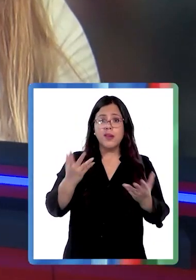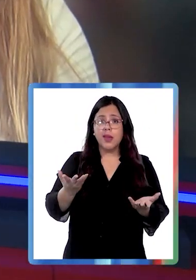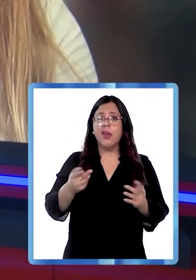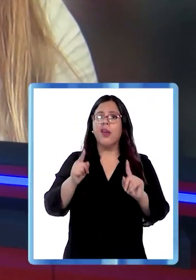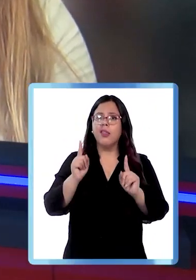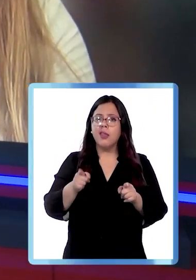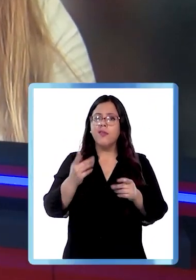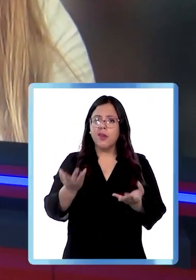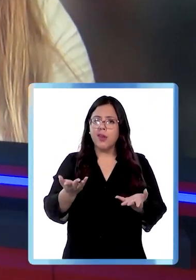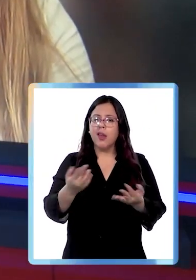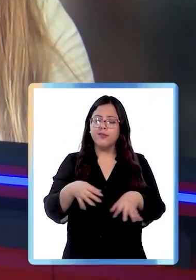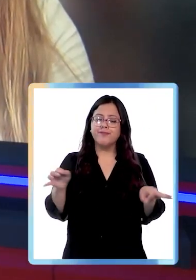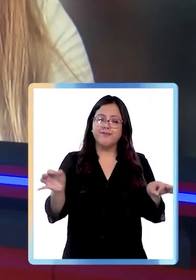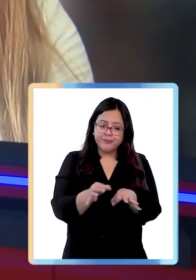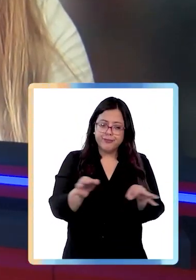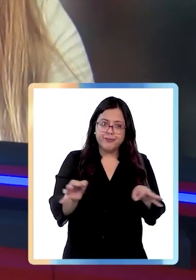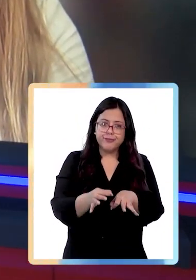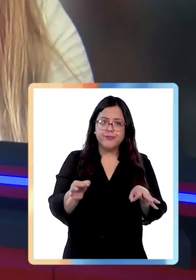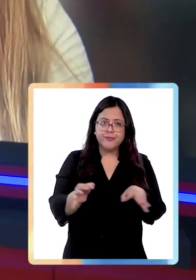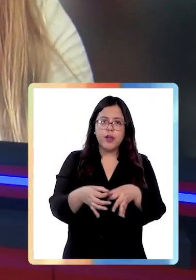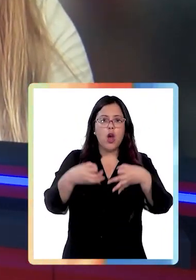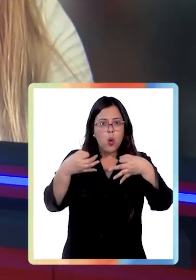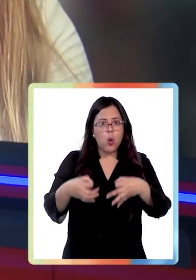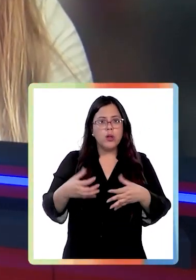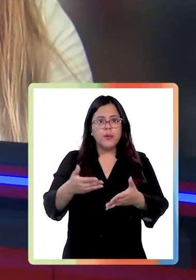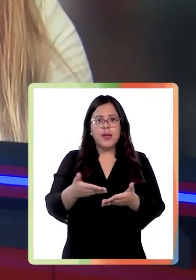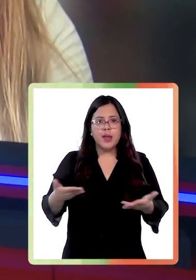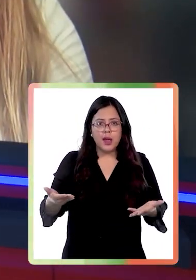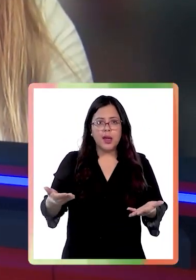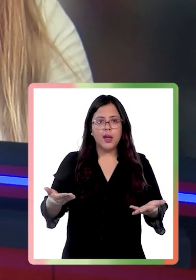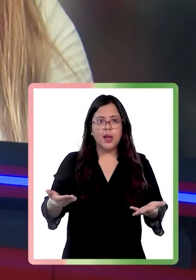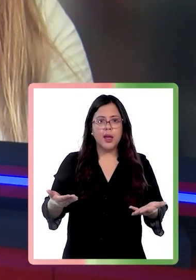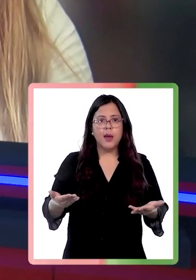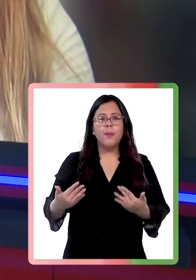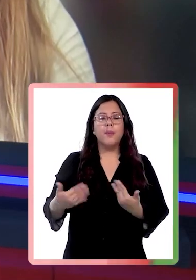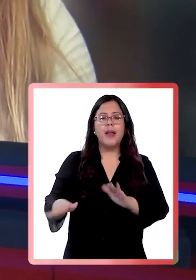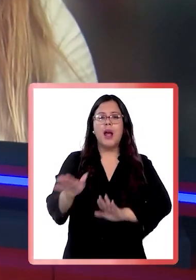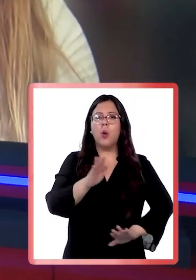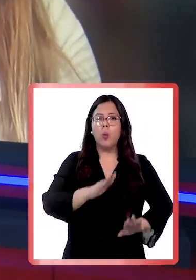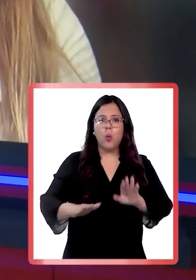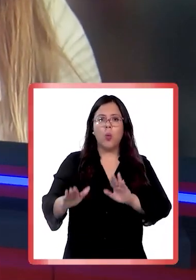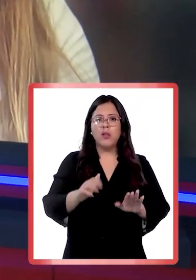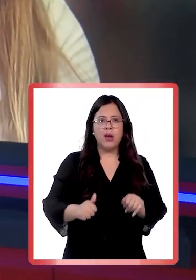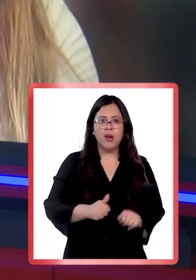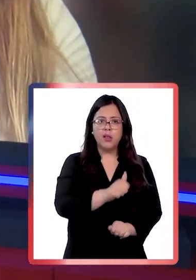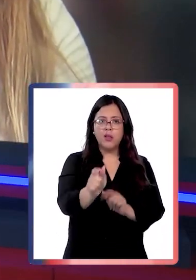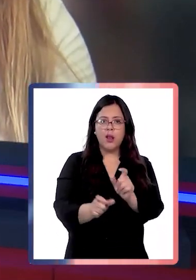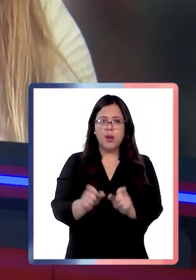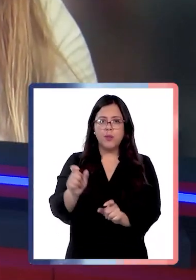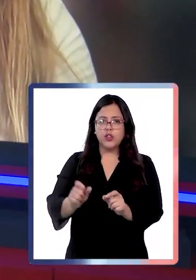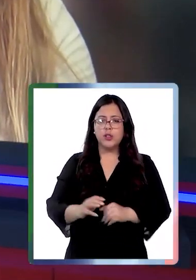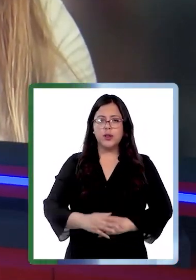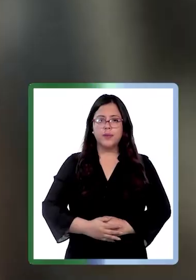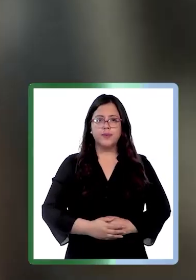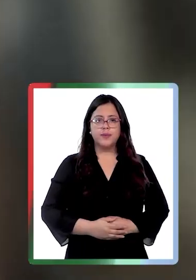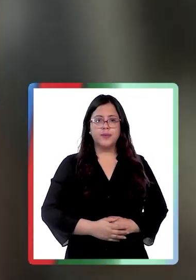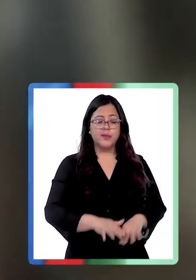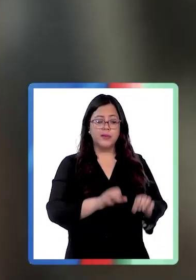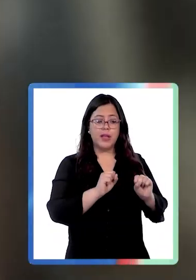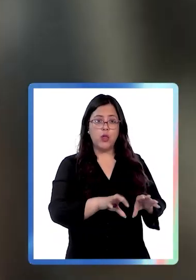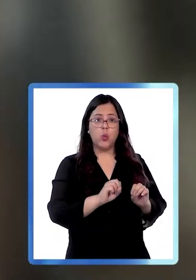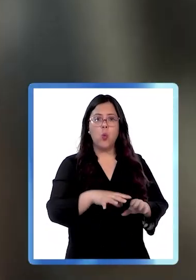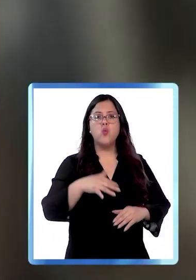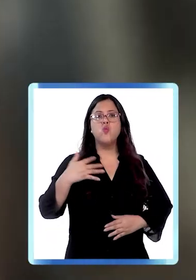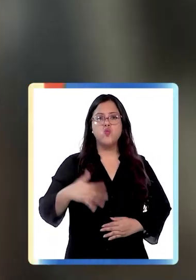materias que constantemente hay que estar renovando la información para finalmente velar por un bienestar común. Sí,